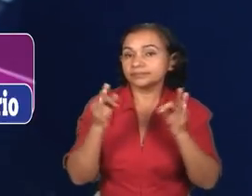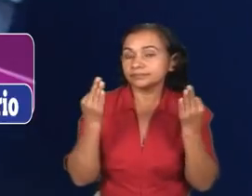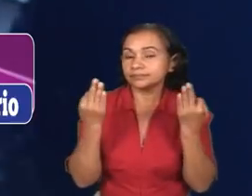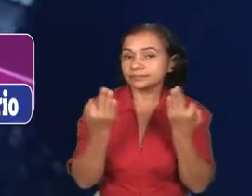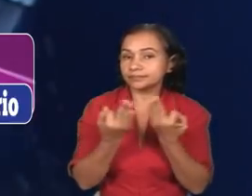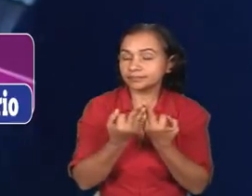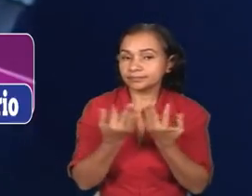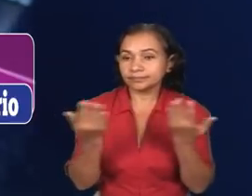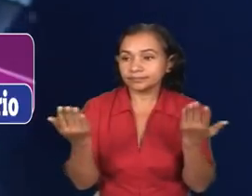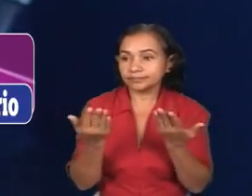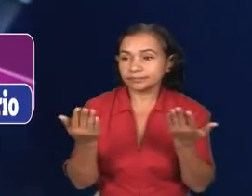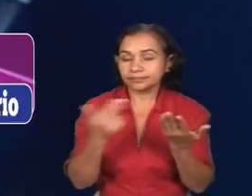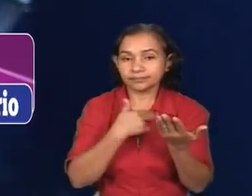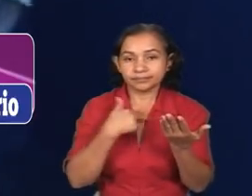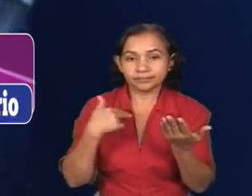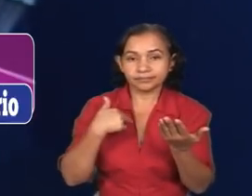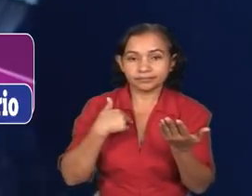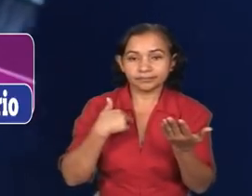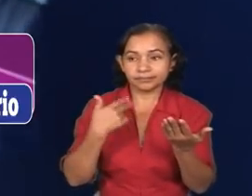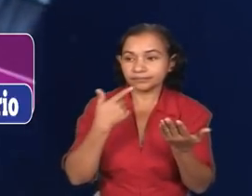agua